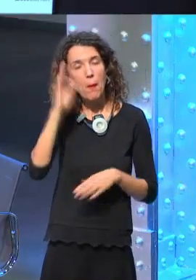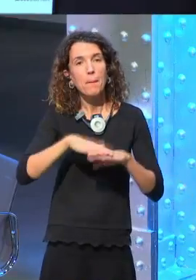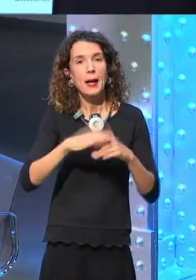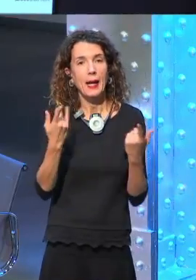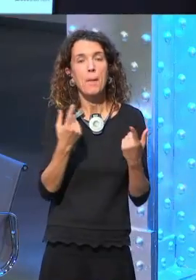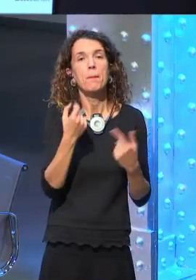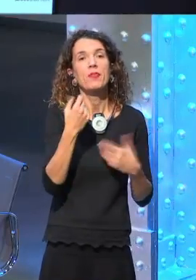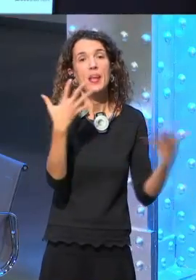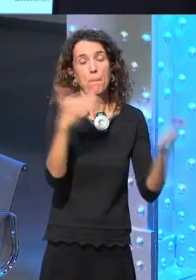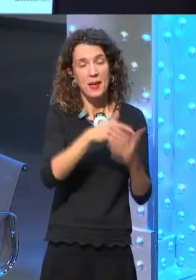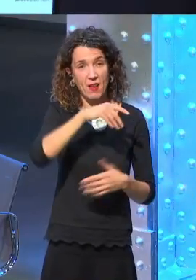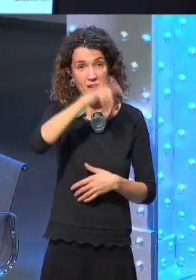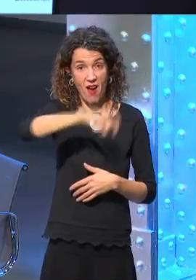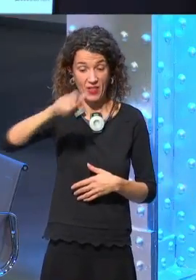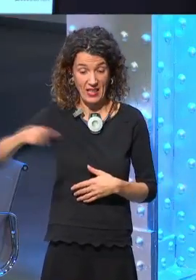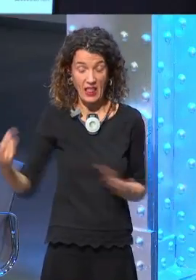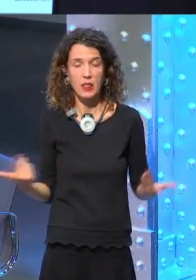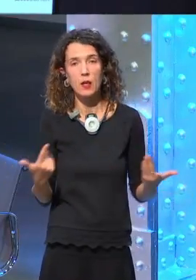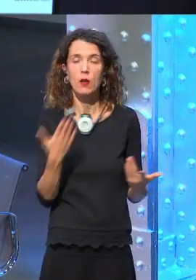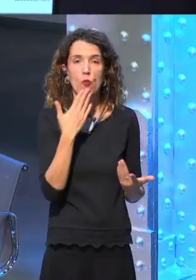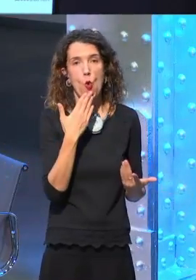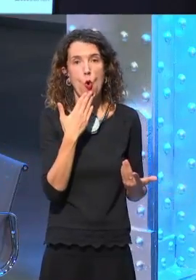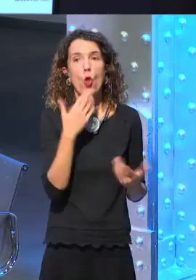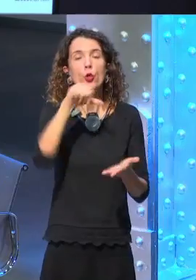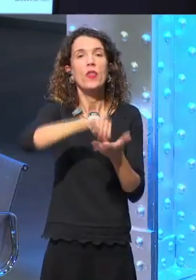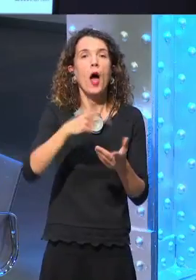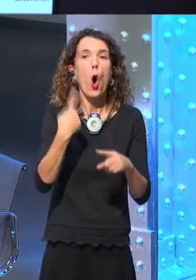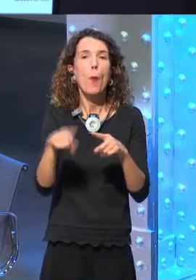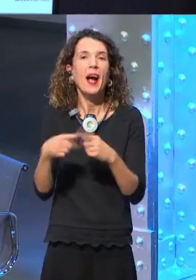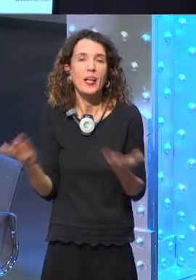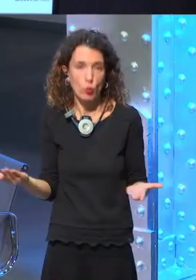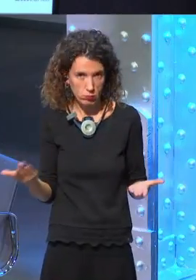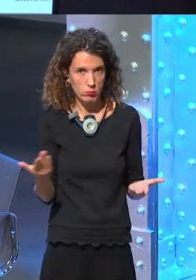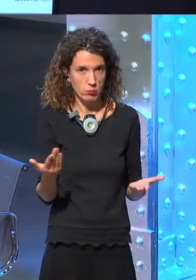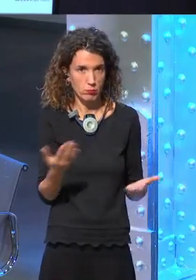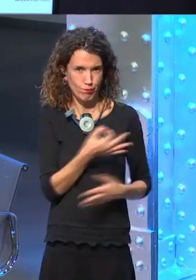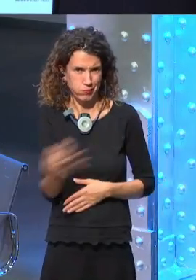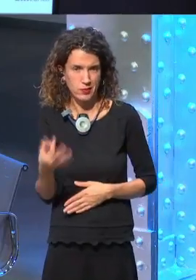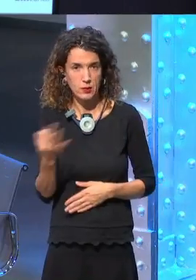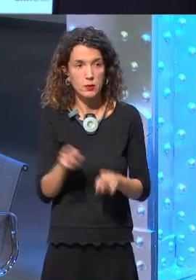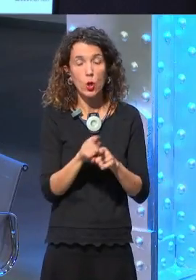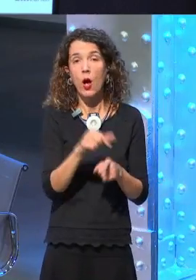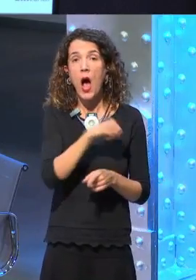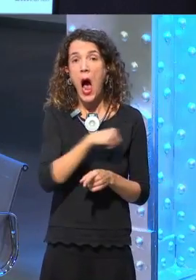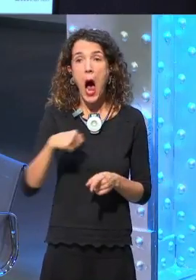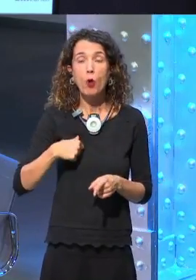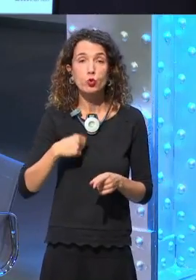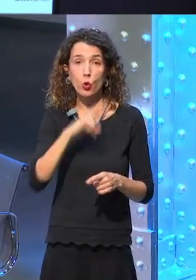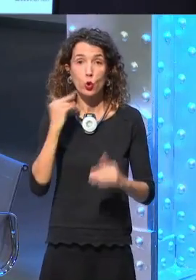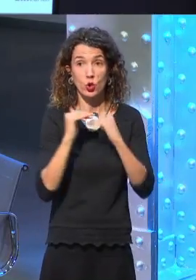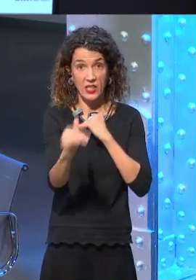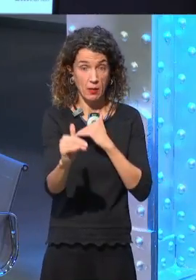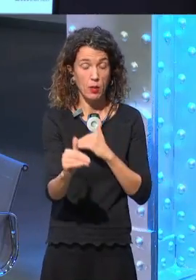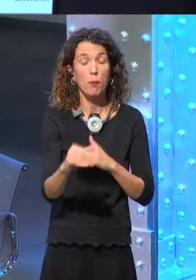30.000 habitantes, que es una ciudad como objeto. El ideal es que sea totalmente autosostenible desde un